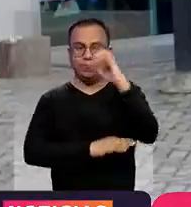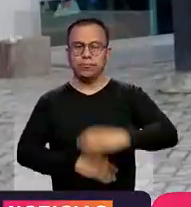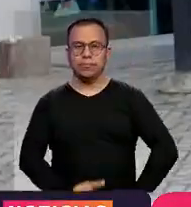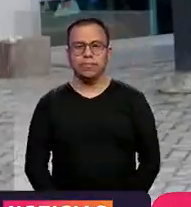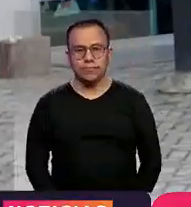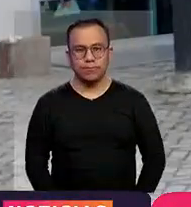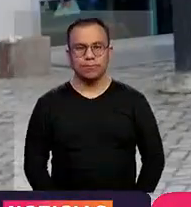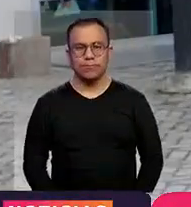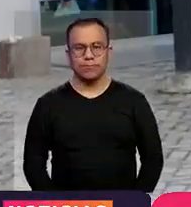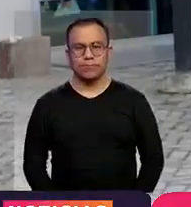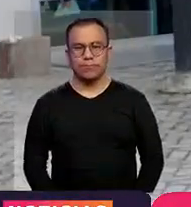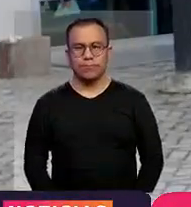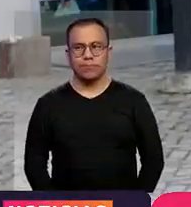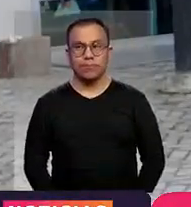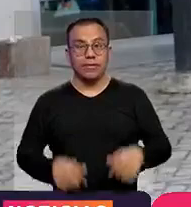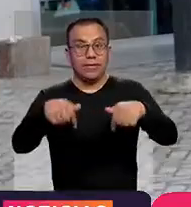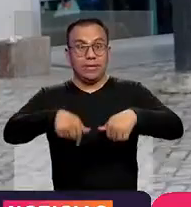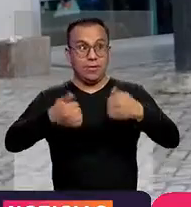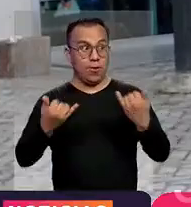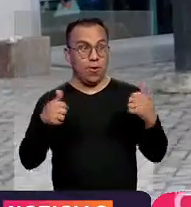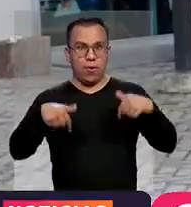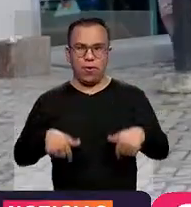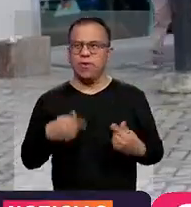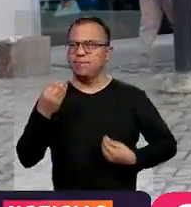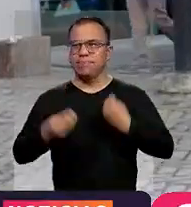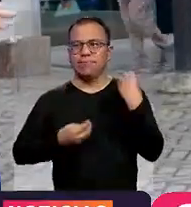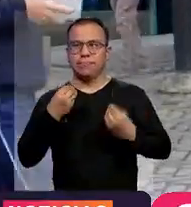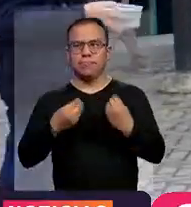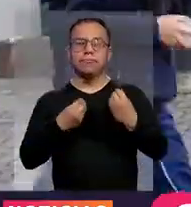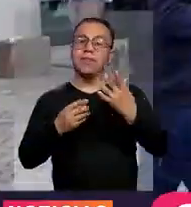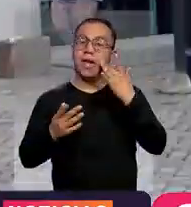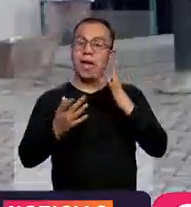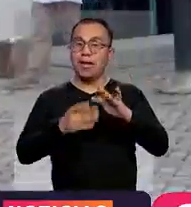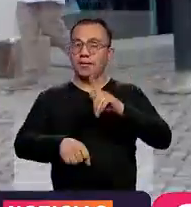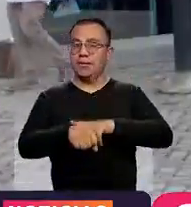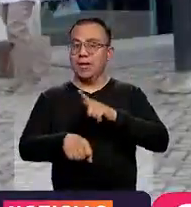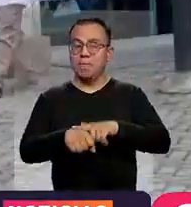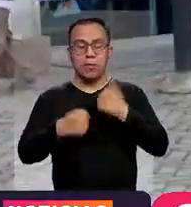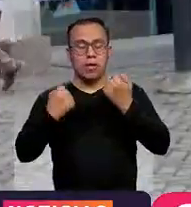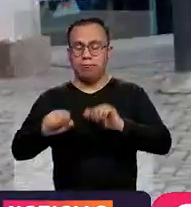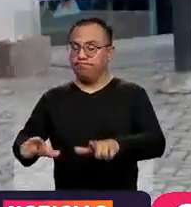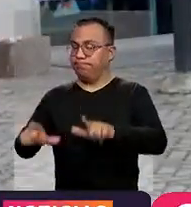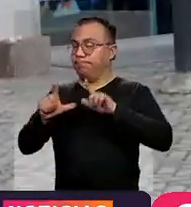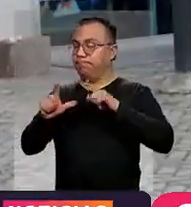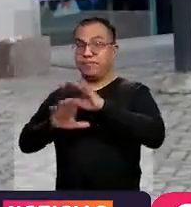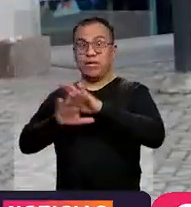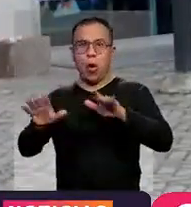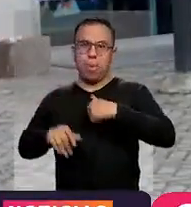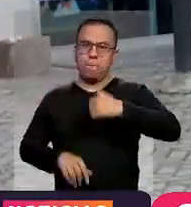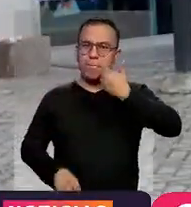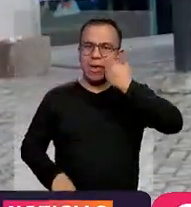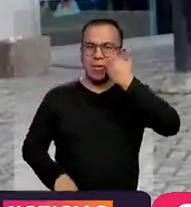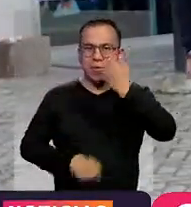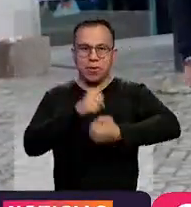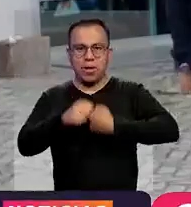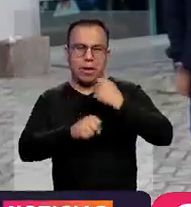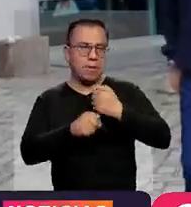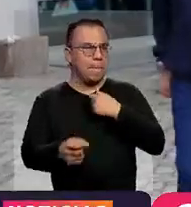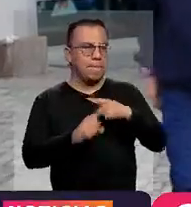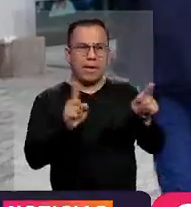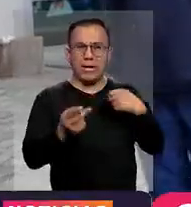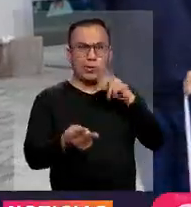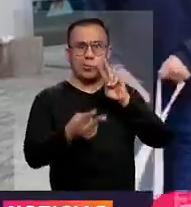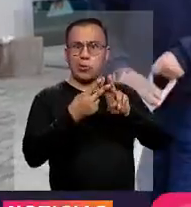que los que estamos hoy acá vamos a salir en un momento de nuestras vidas a hacerlo, y hay mucho